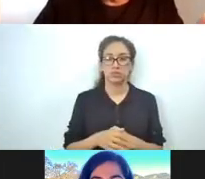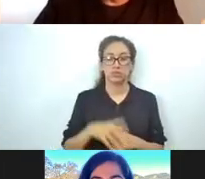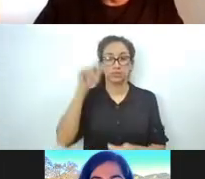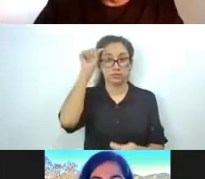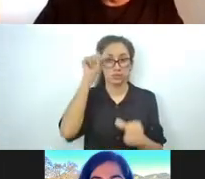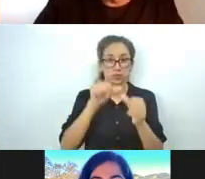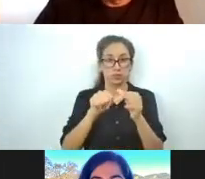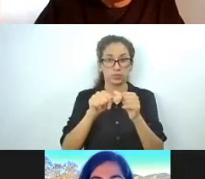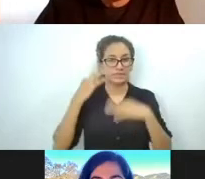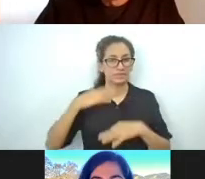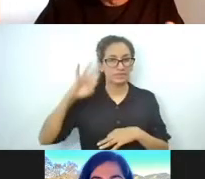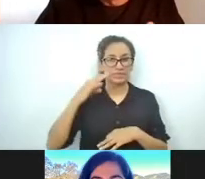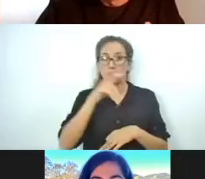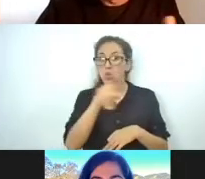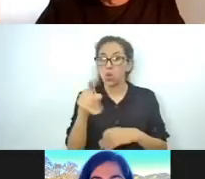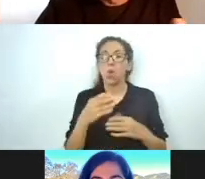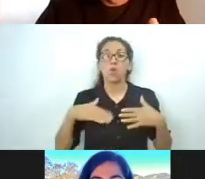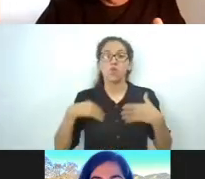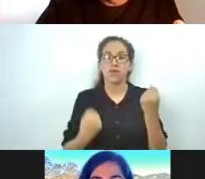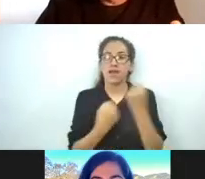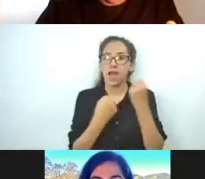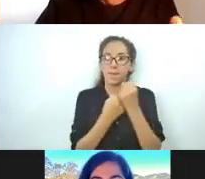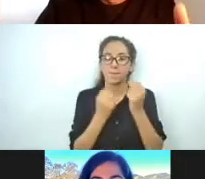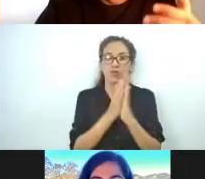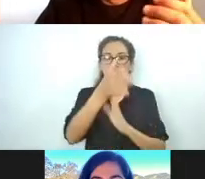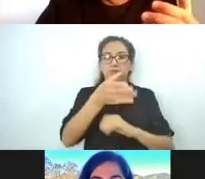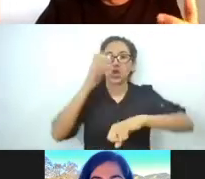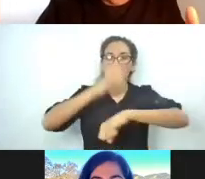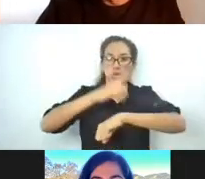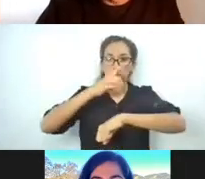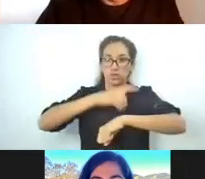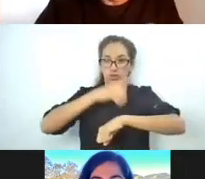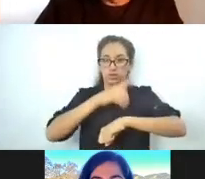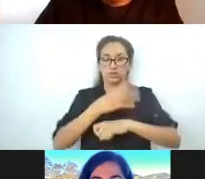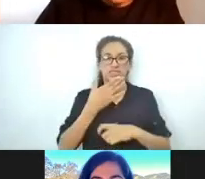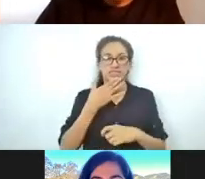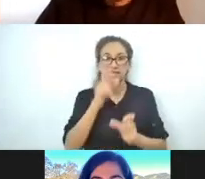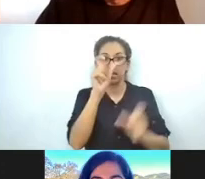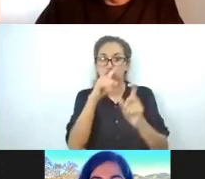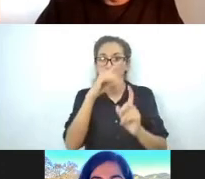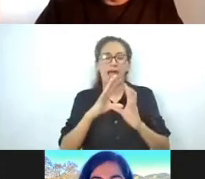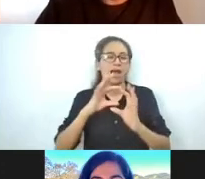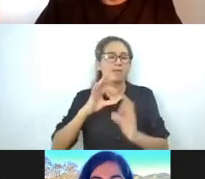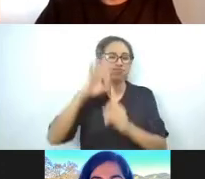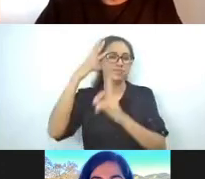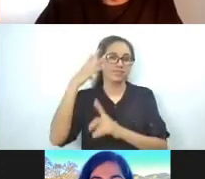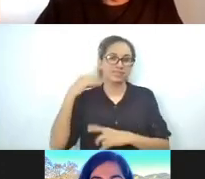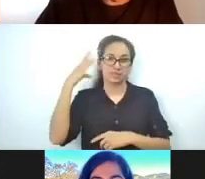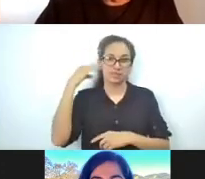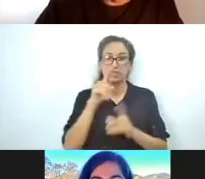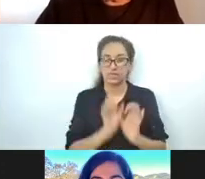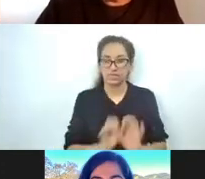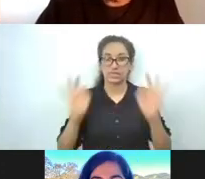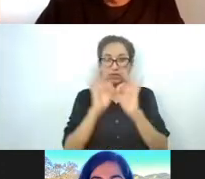Recordar que siempre es bueno tener un apoyo, un consejo en gente capacitada, ¿no? Y esta es la importancia de